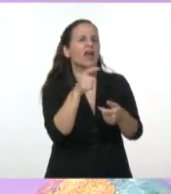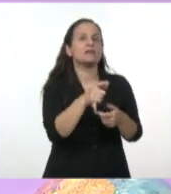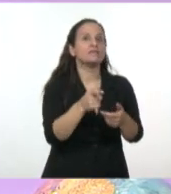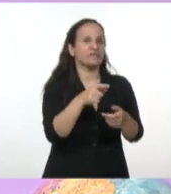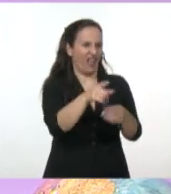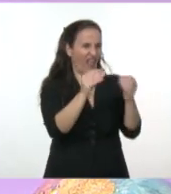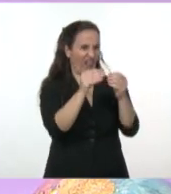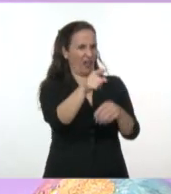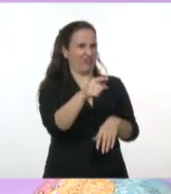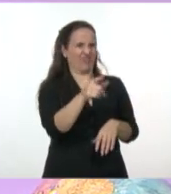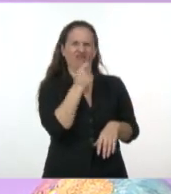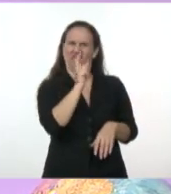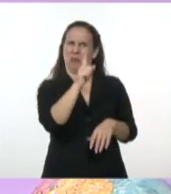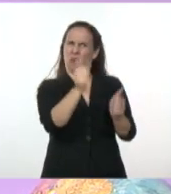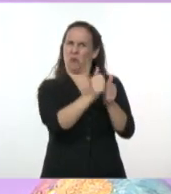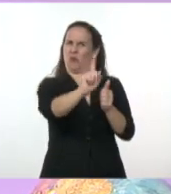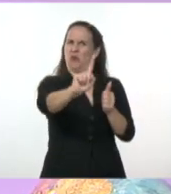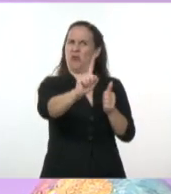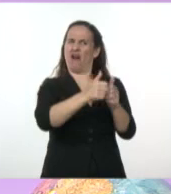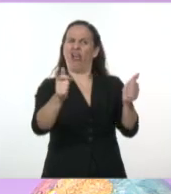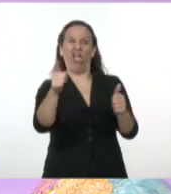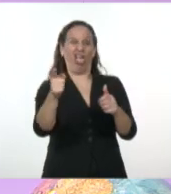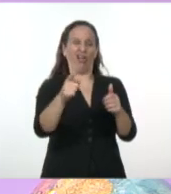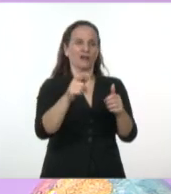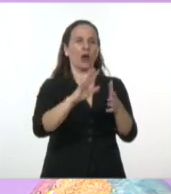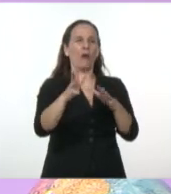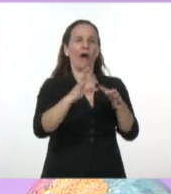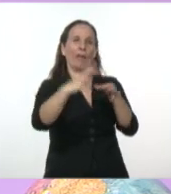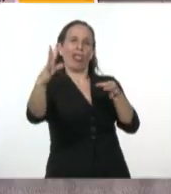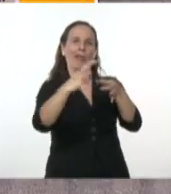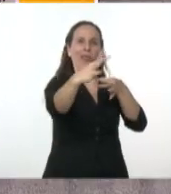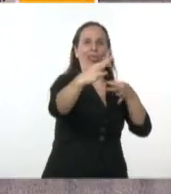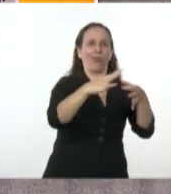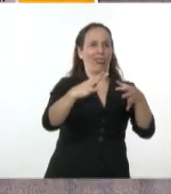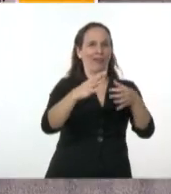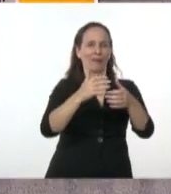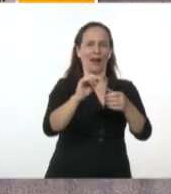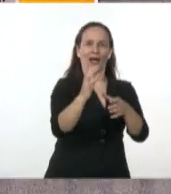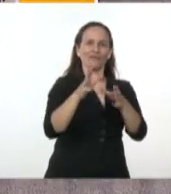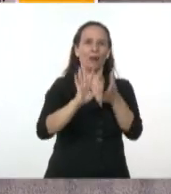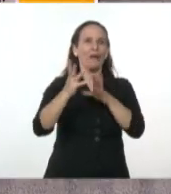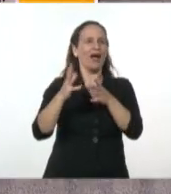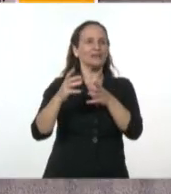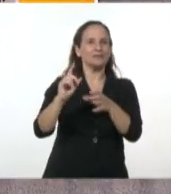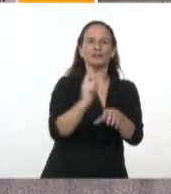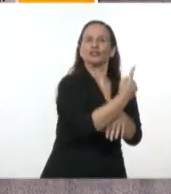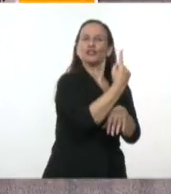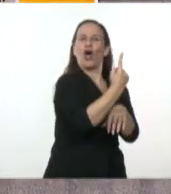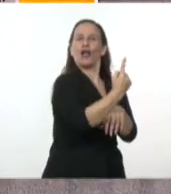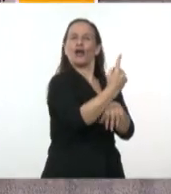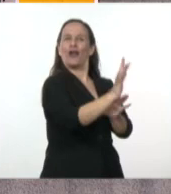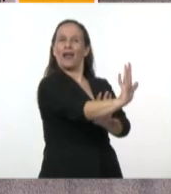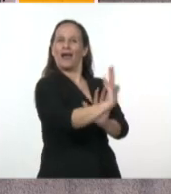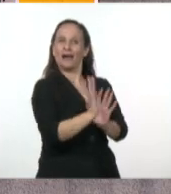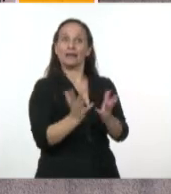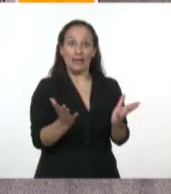amiga no me gusta para vos, esa otra amiga tampoco, te hace cortar vínculos con tus amigas, amigos. Bueno, justamente esa es una de las cuestiones más llamativas, ¿no? Empezás